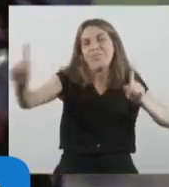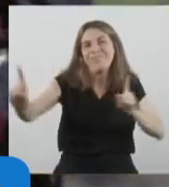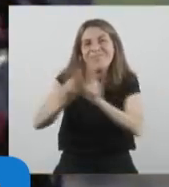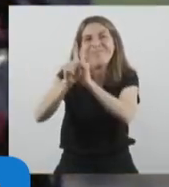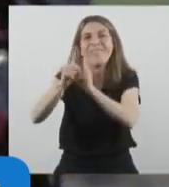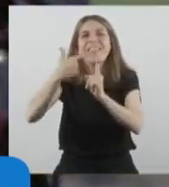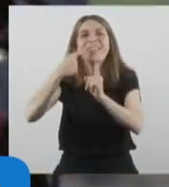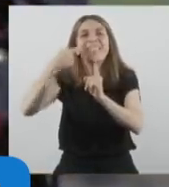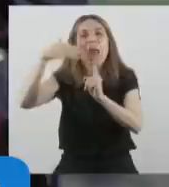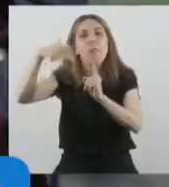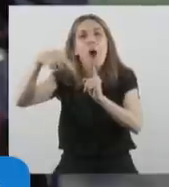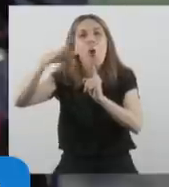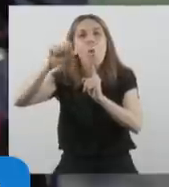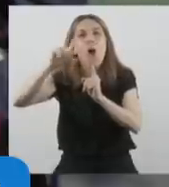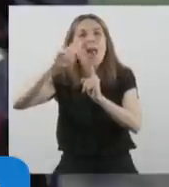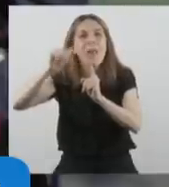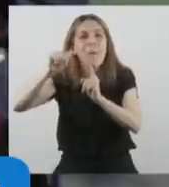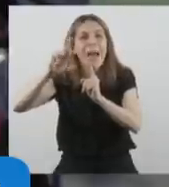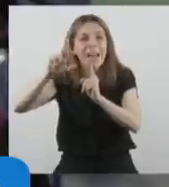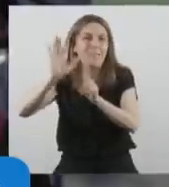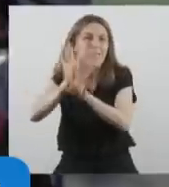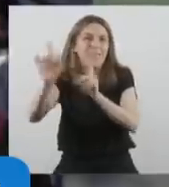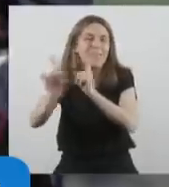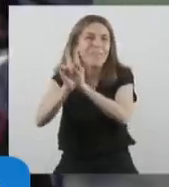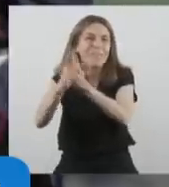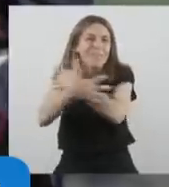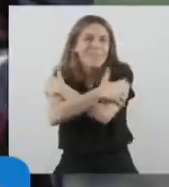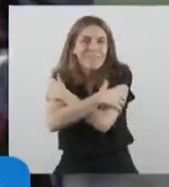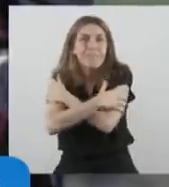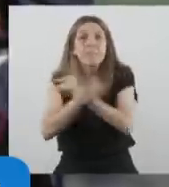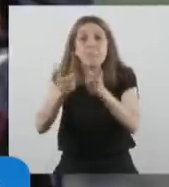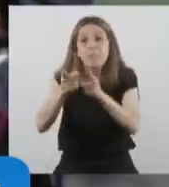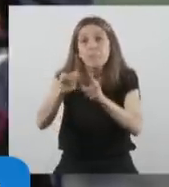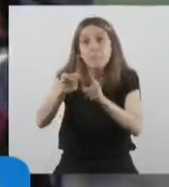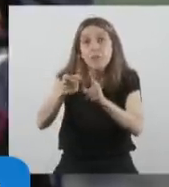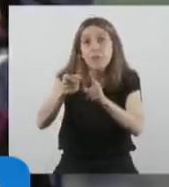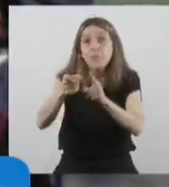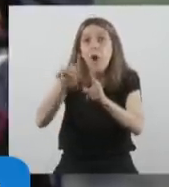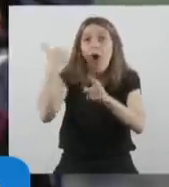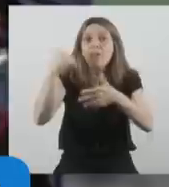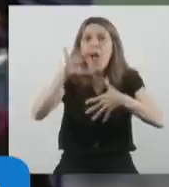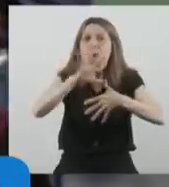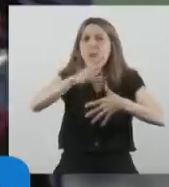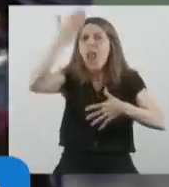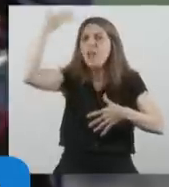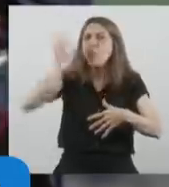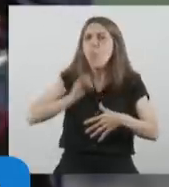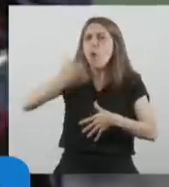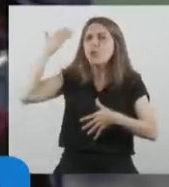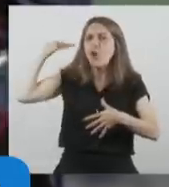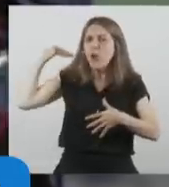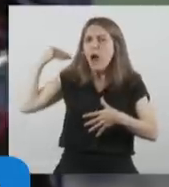bolívar hubo un tiempo en que en nuestra américa existieron esos hombres no existían